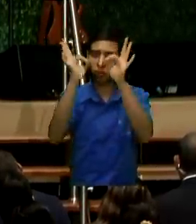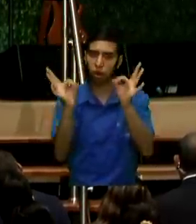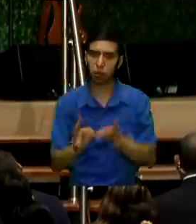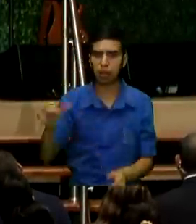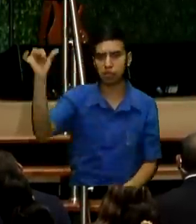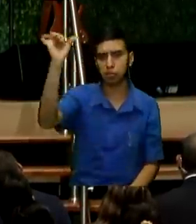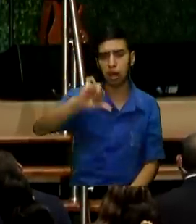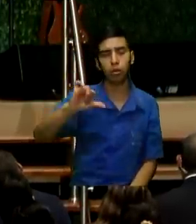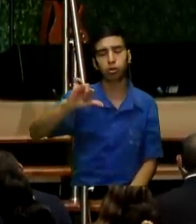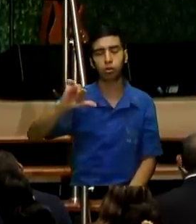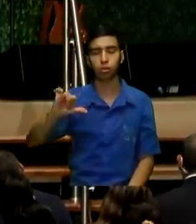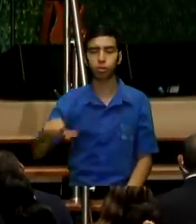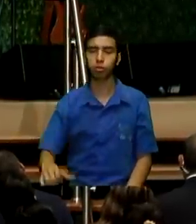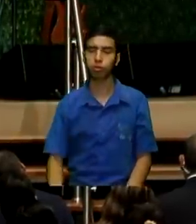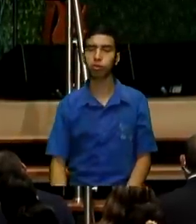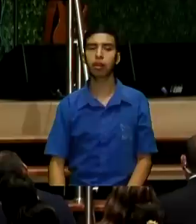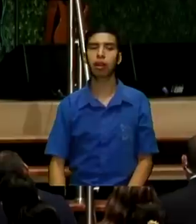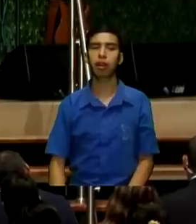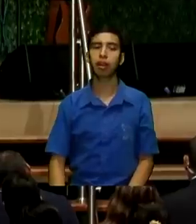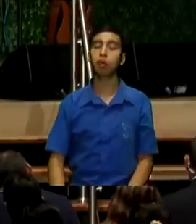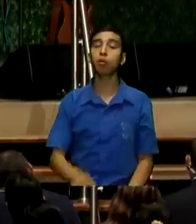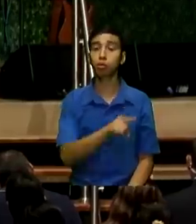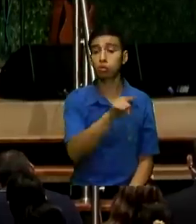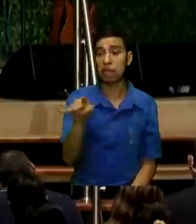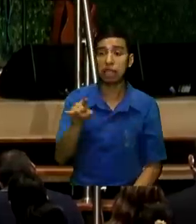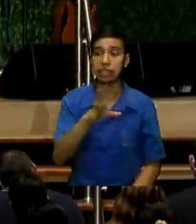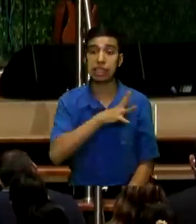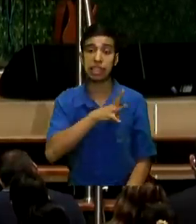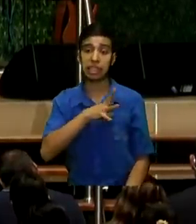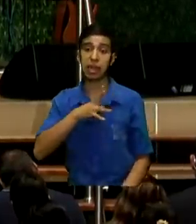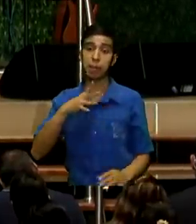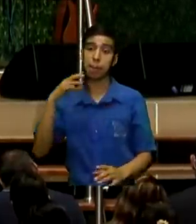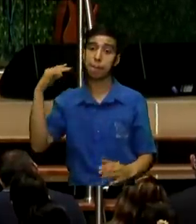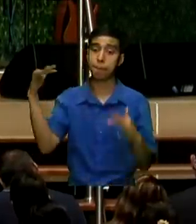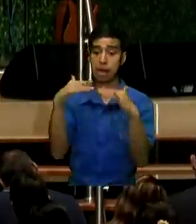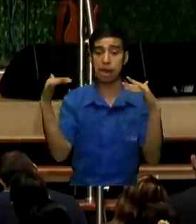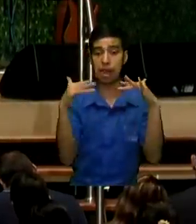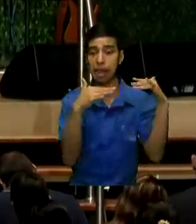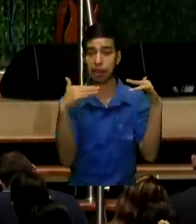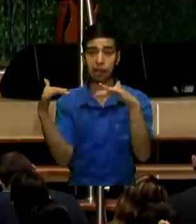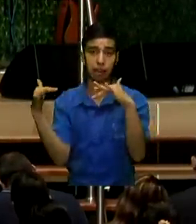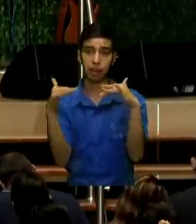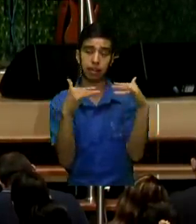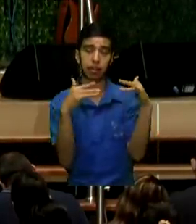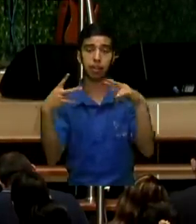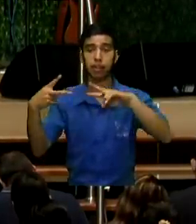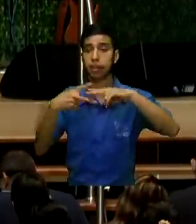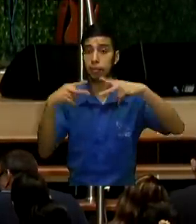esa pelea, hermano, hay que estar bien equipado. Muy equipado.